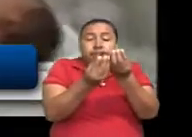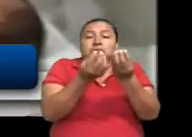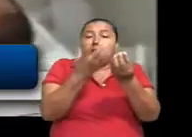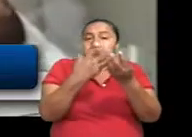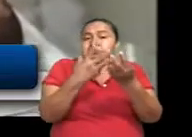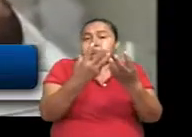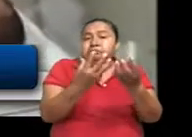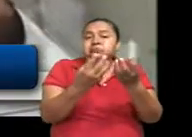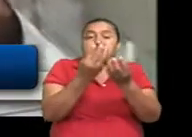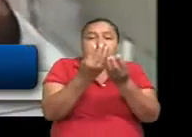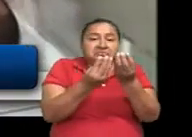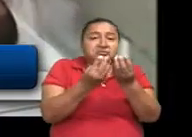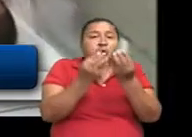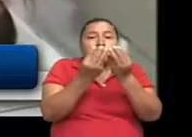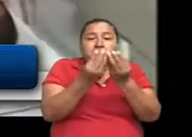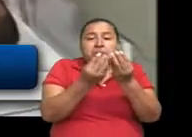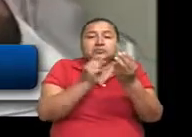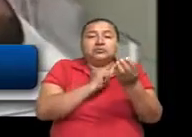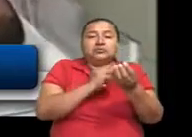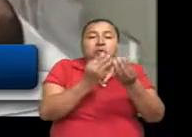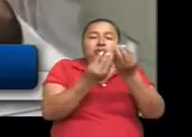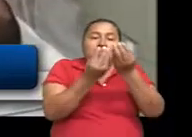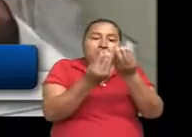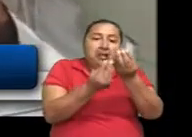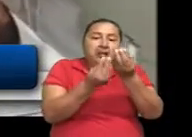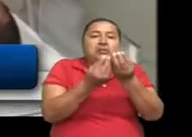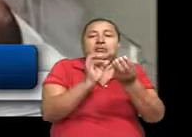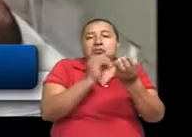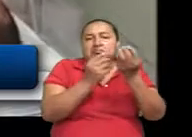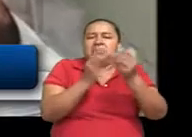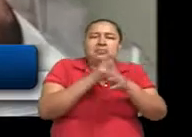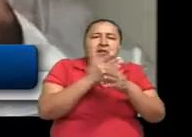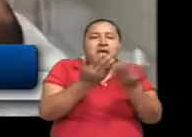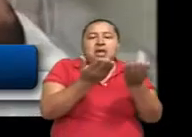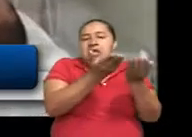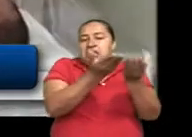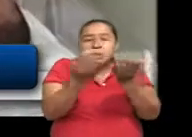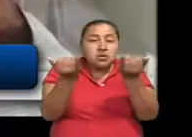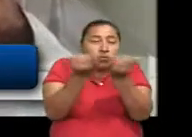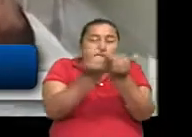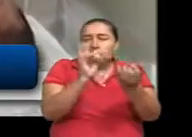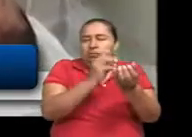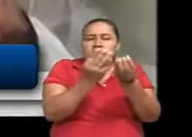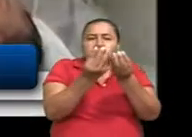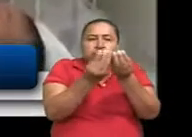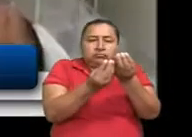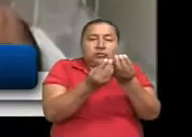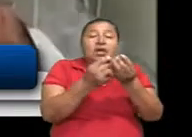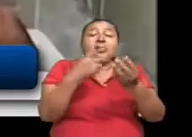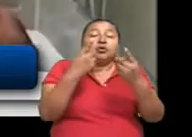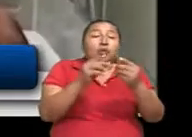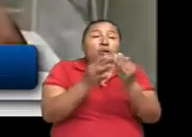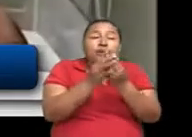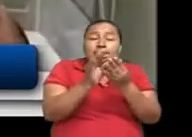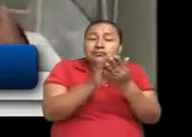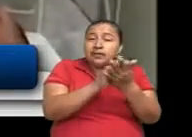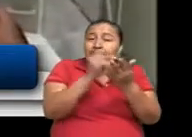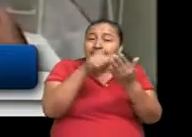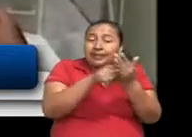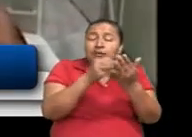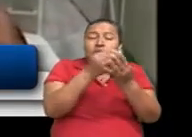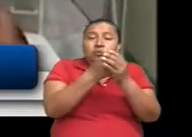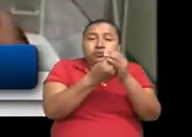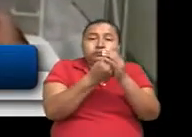grandecito que el otro. O es más bajo que el otro. Sí. Entonces, eso es normal. Ya. Todo es que sus dos testículos estén en su